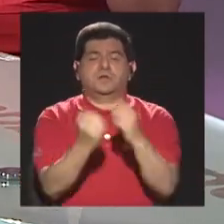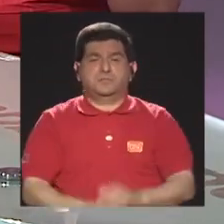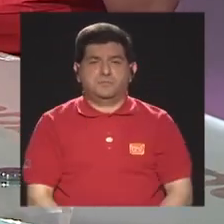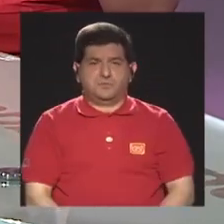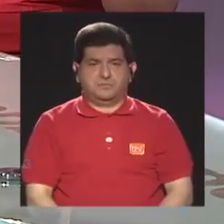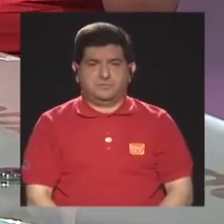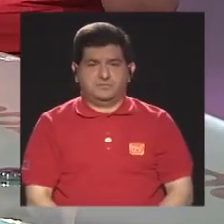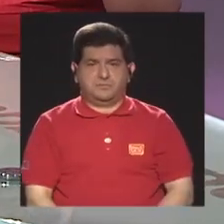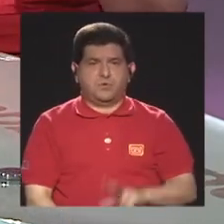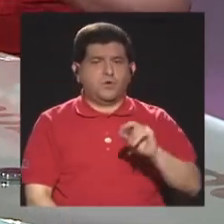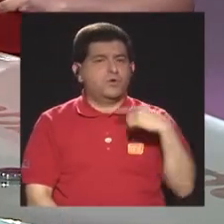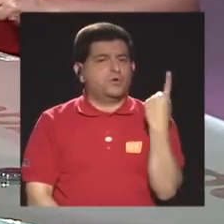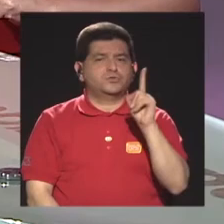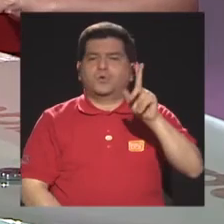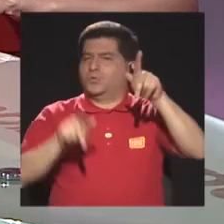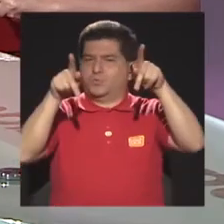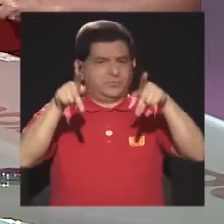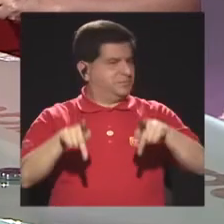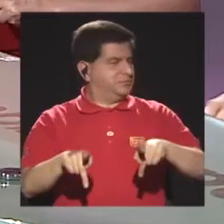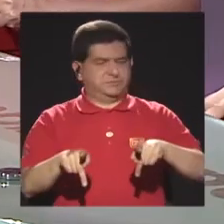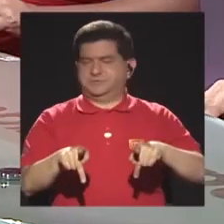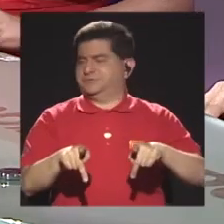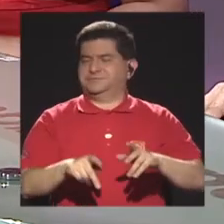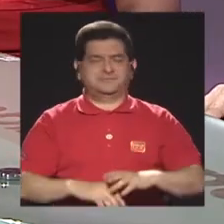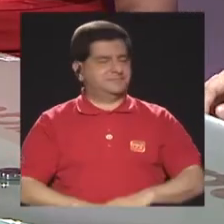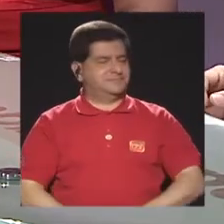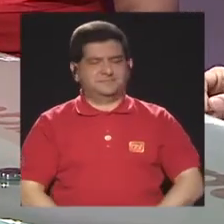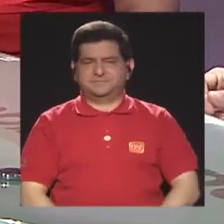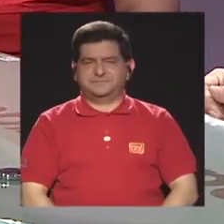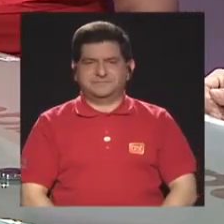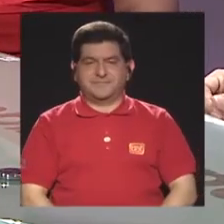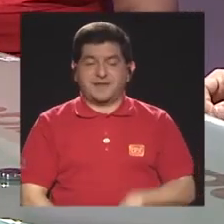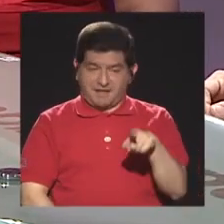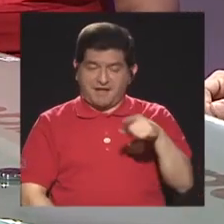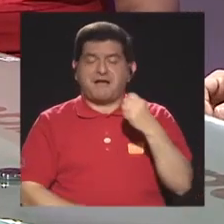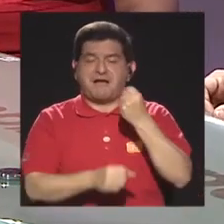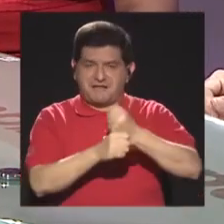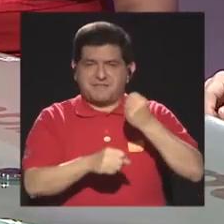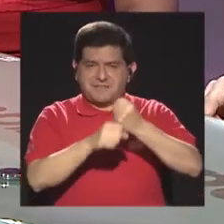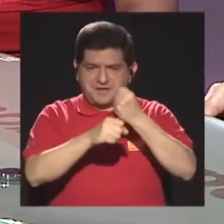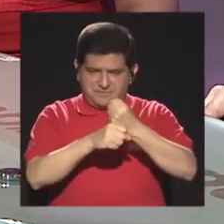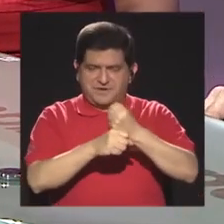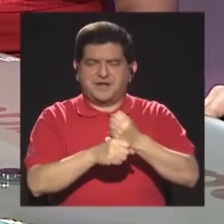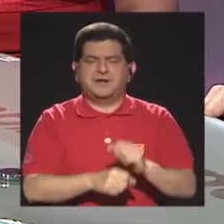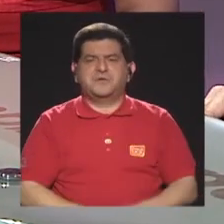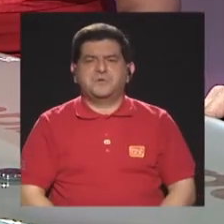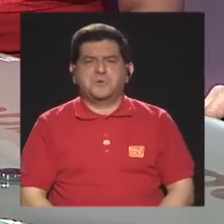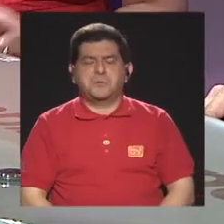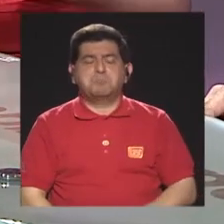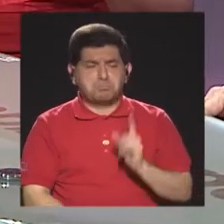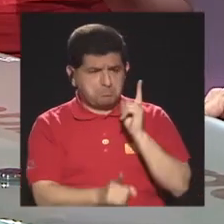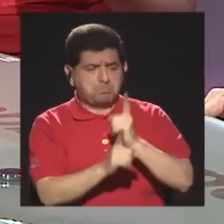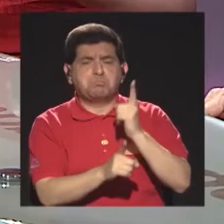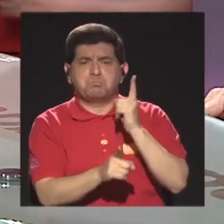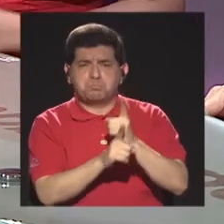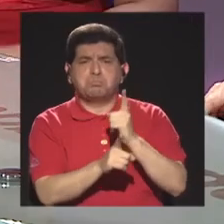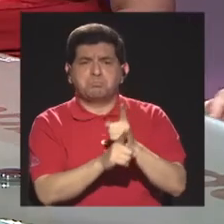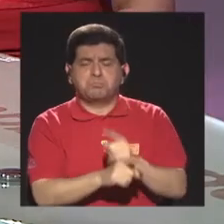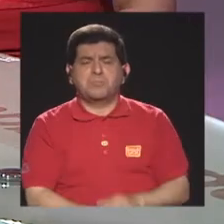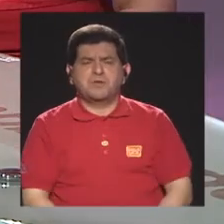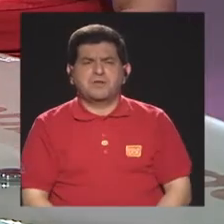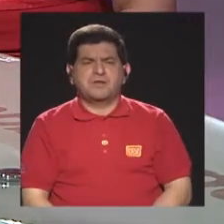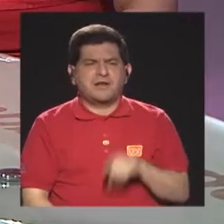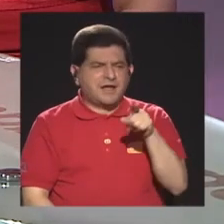lo hace una sola persona. No, ¿verdad? Y entonces sí es un espacio en donde efectivamente falta